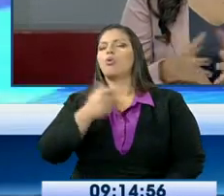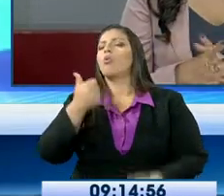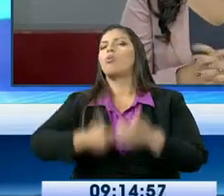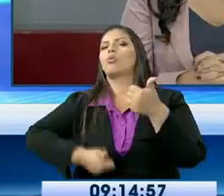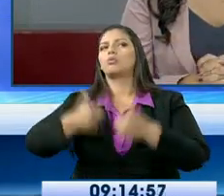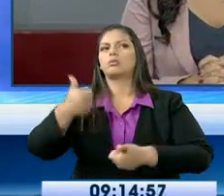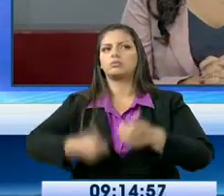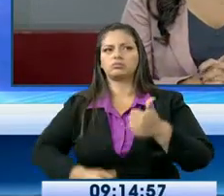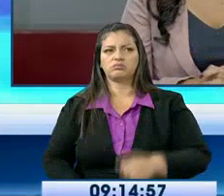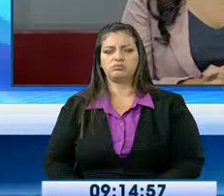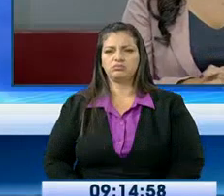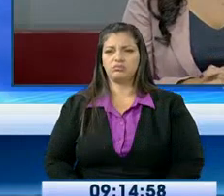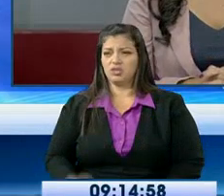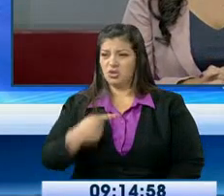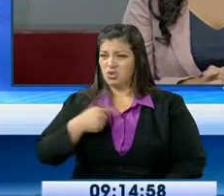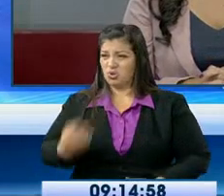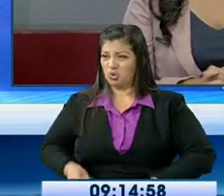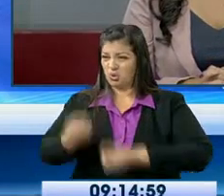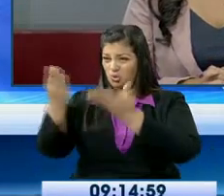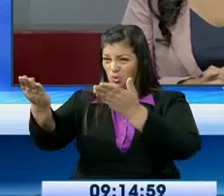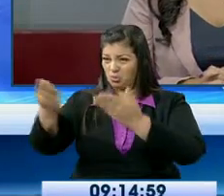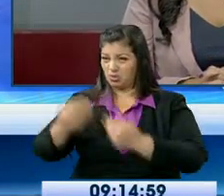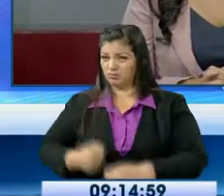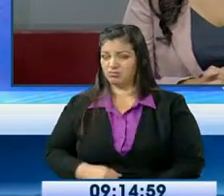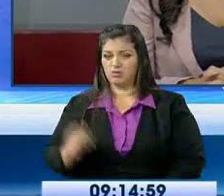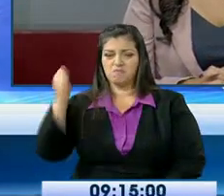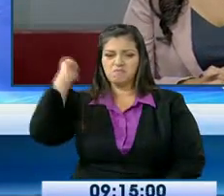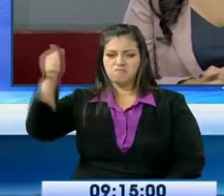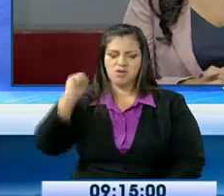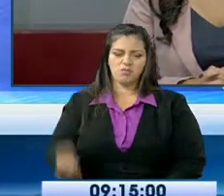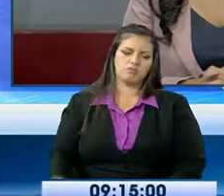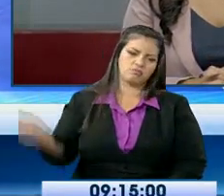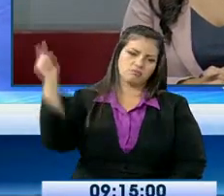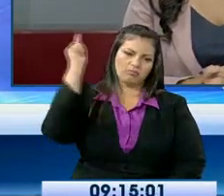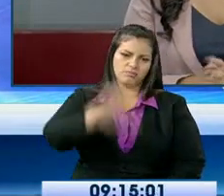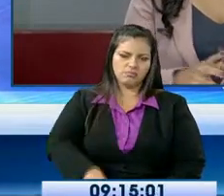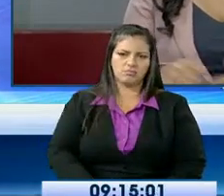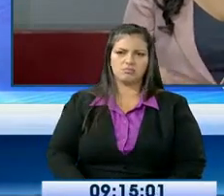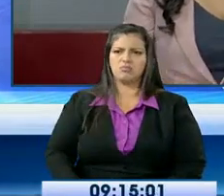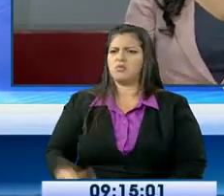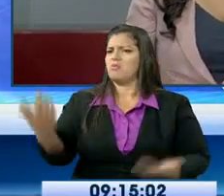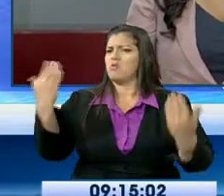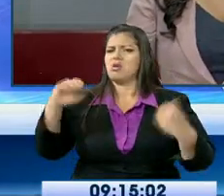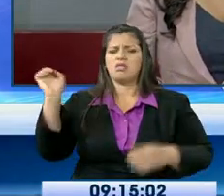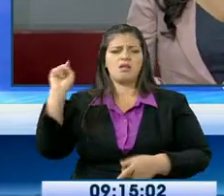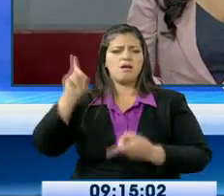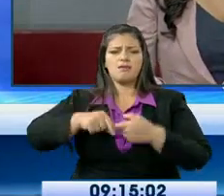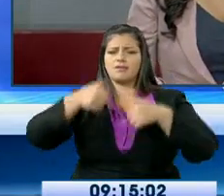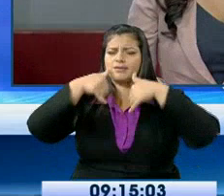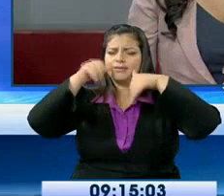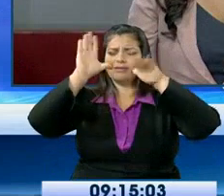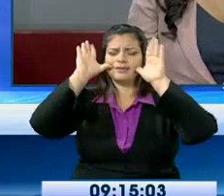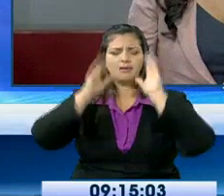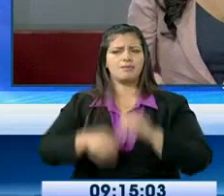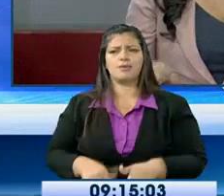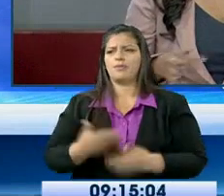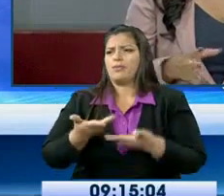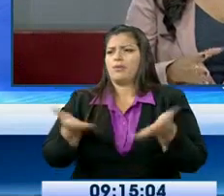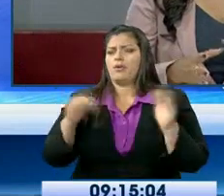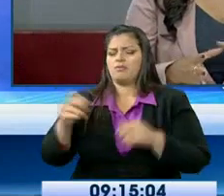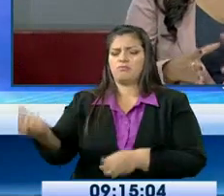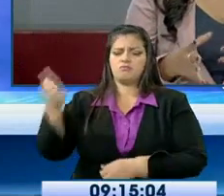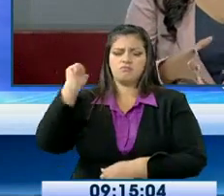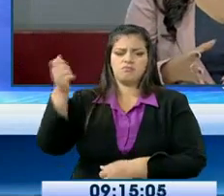la más? Dirección y él puede venir cuantas veces quiera. Ahí está. Toma. Todo el año. Todo el año puede venir. ¿Cómo te gusta a ti más, Enrique? ¿La